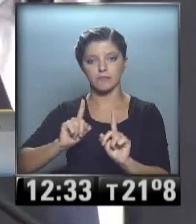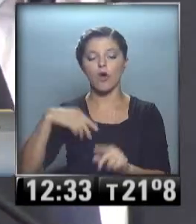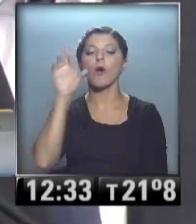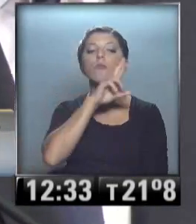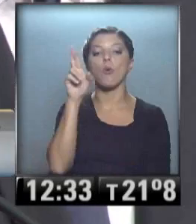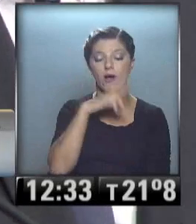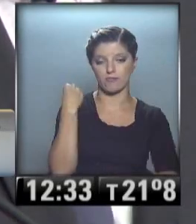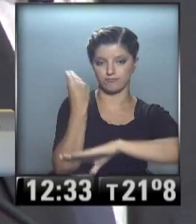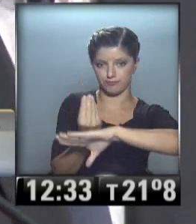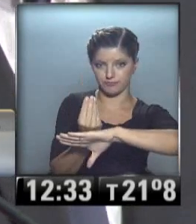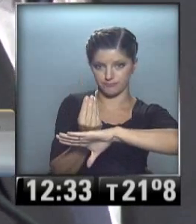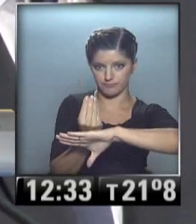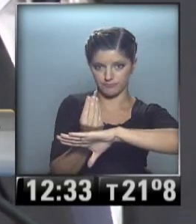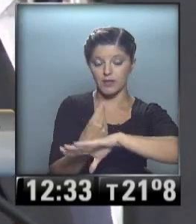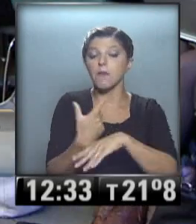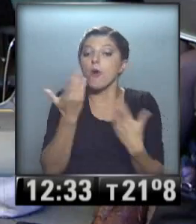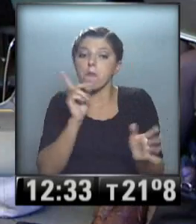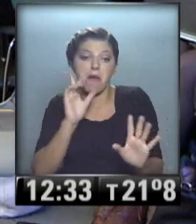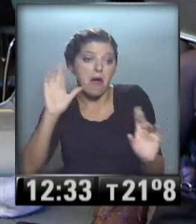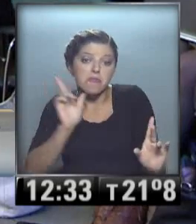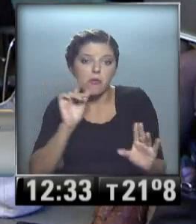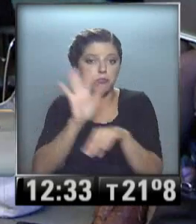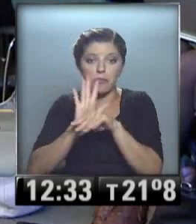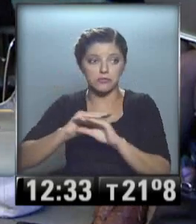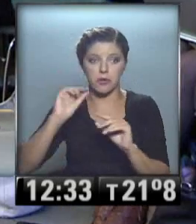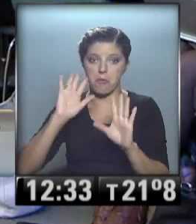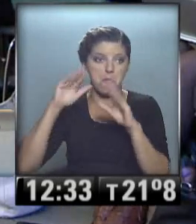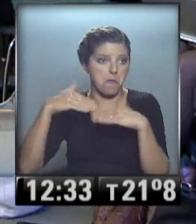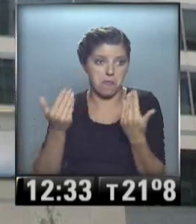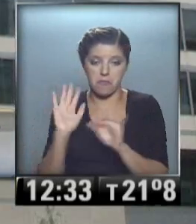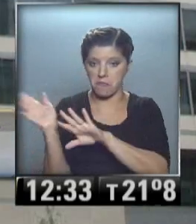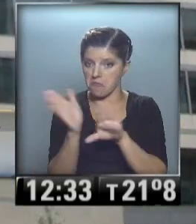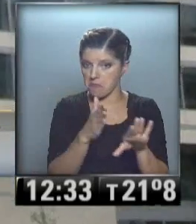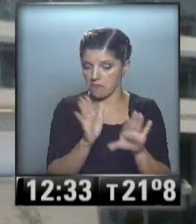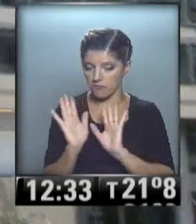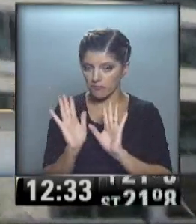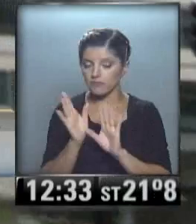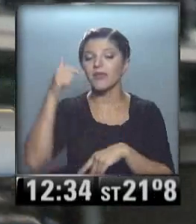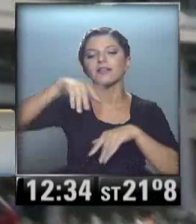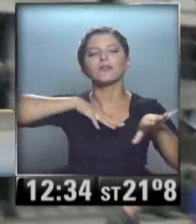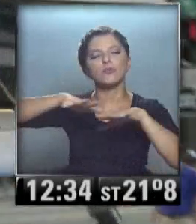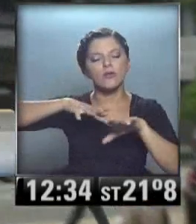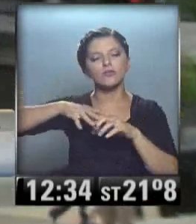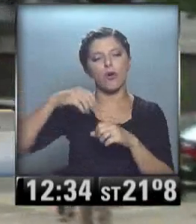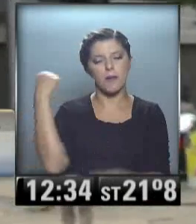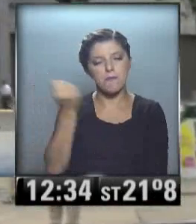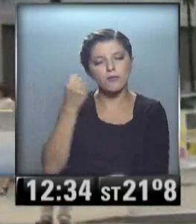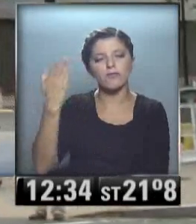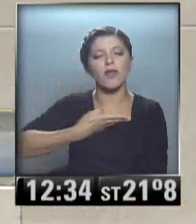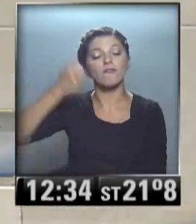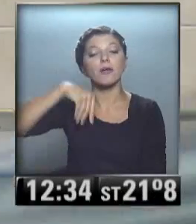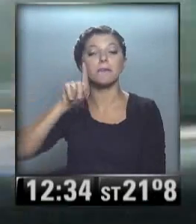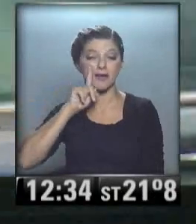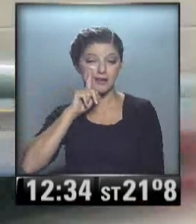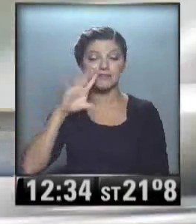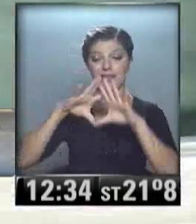Lagarde, pareciera, sin embargo, no haberle hecho mella. La influencia y el peso del fondo en la economía